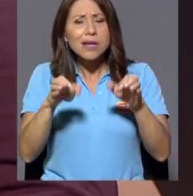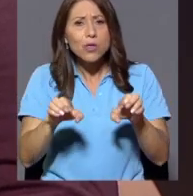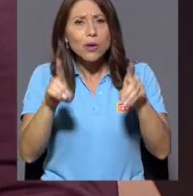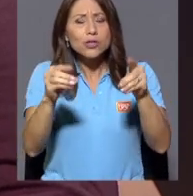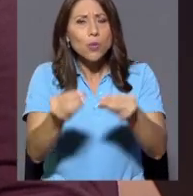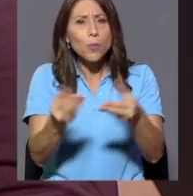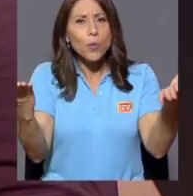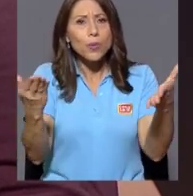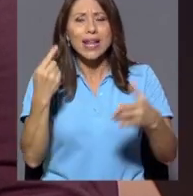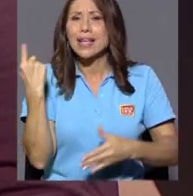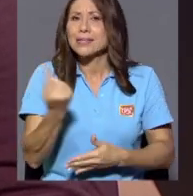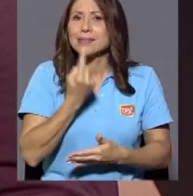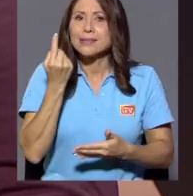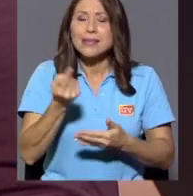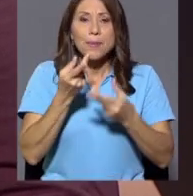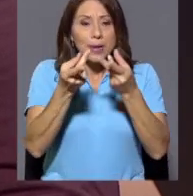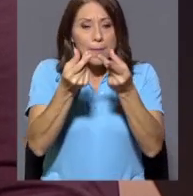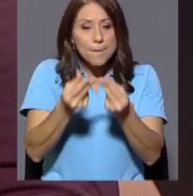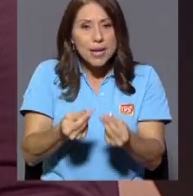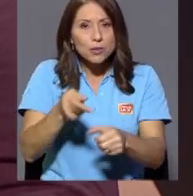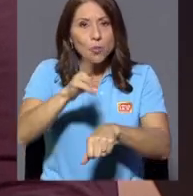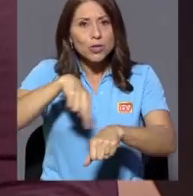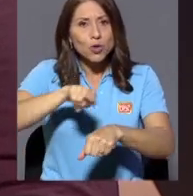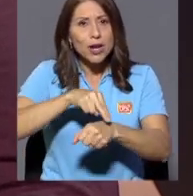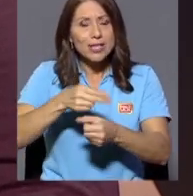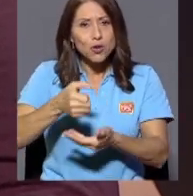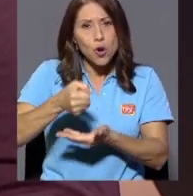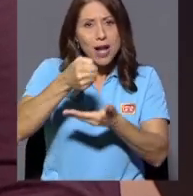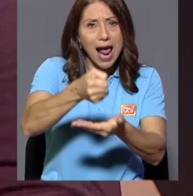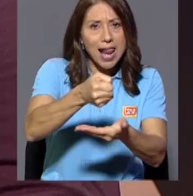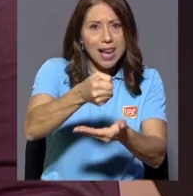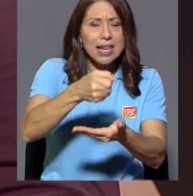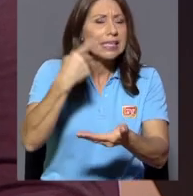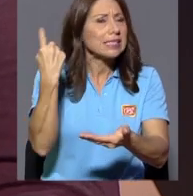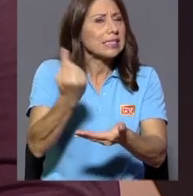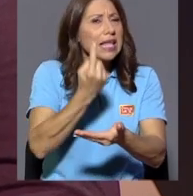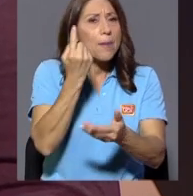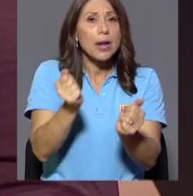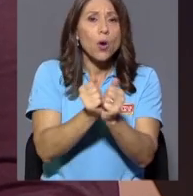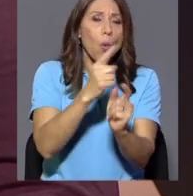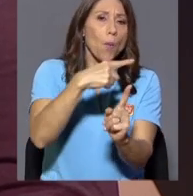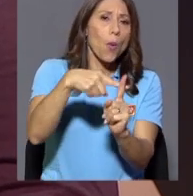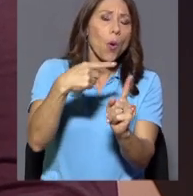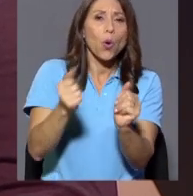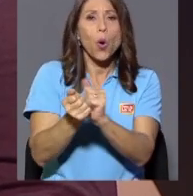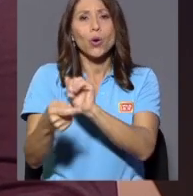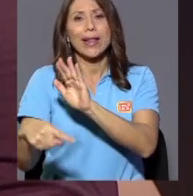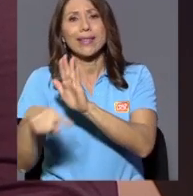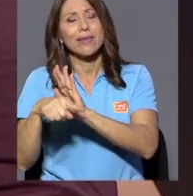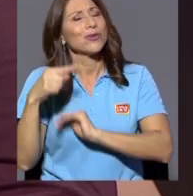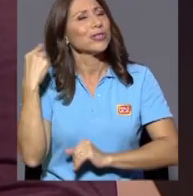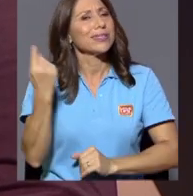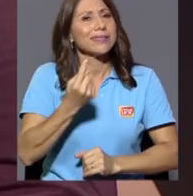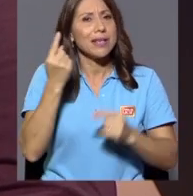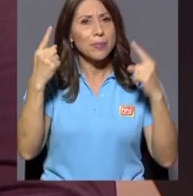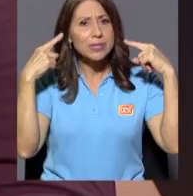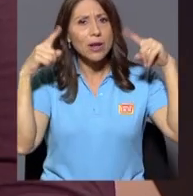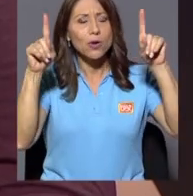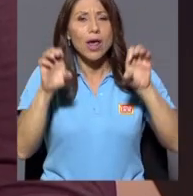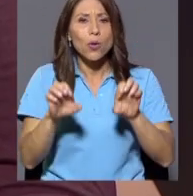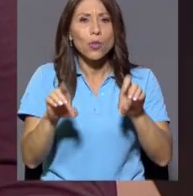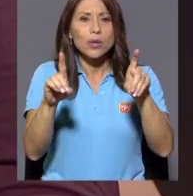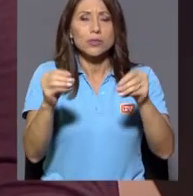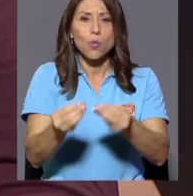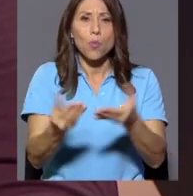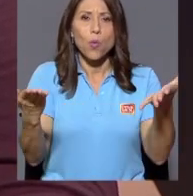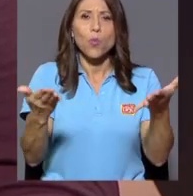en el presupuesto nacional con sus más y sus menos siempre se ha logrado que la educación pública